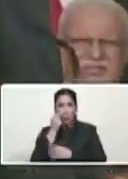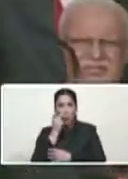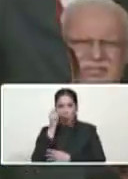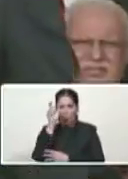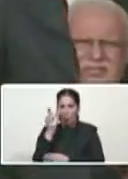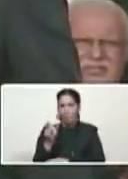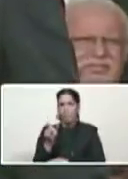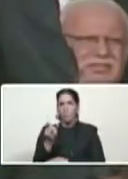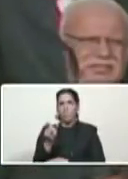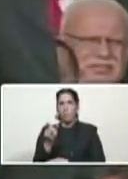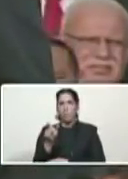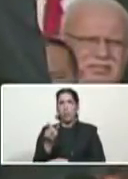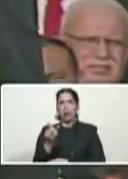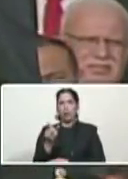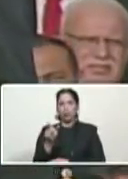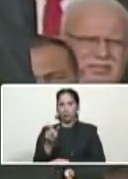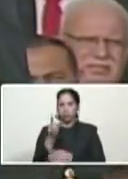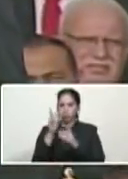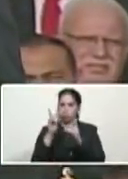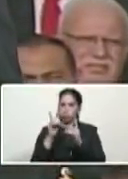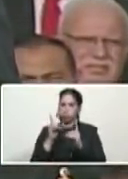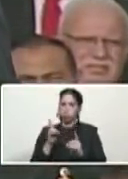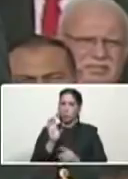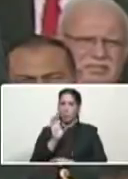decisión inalterable de patria.